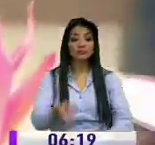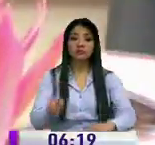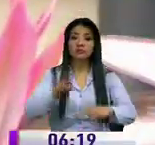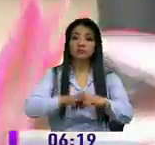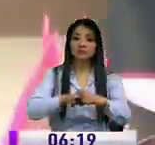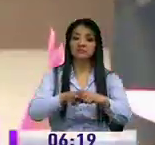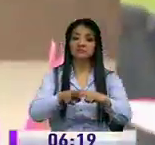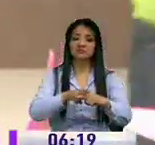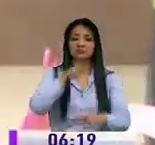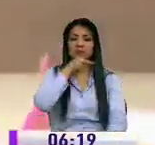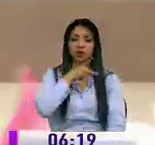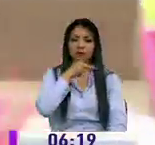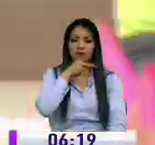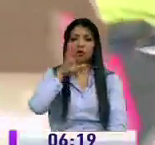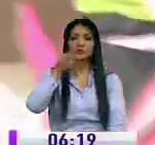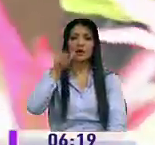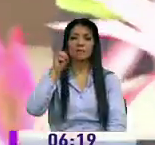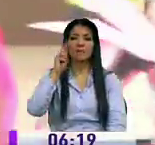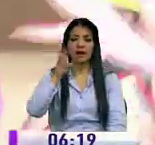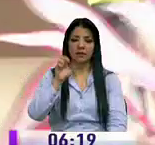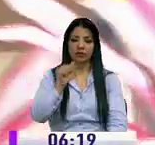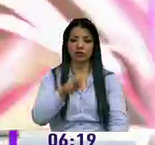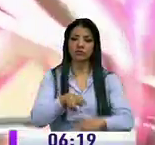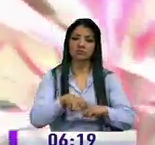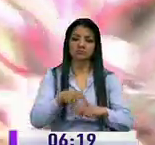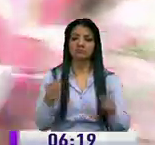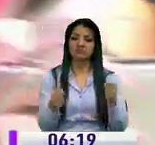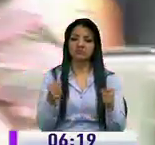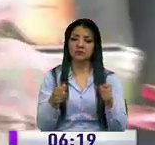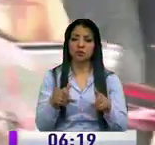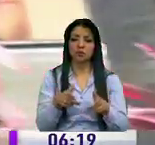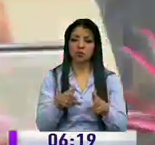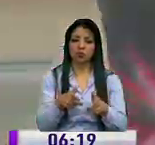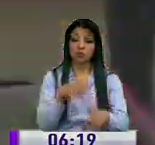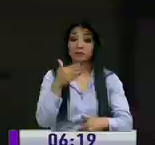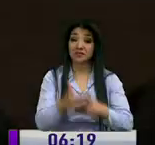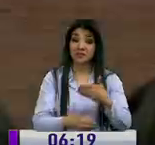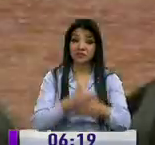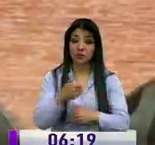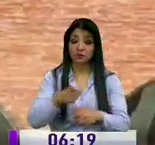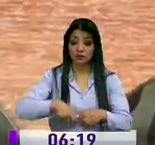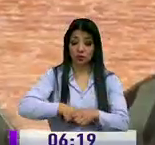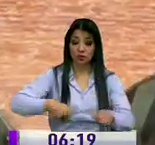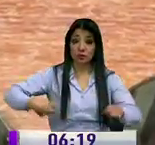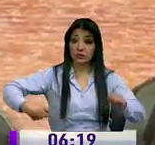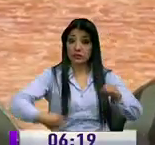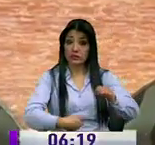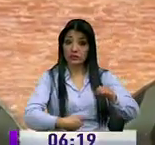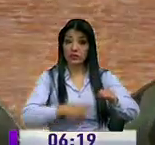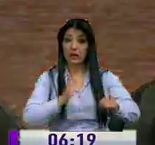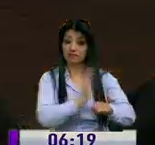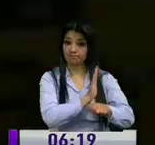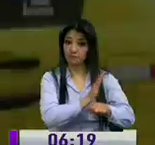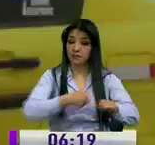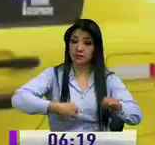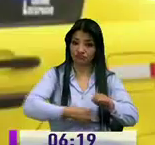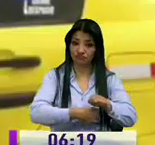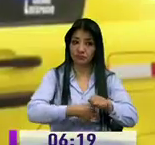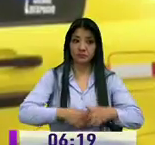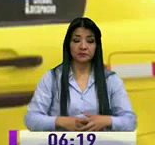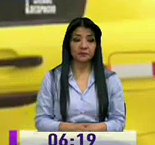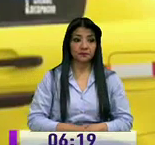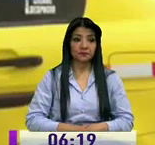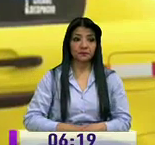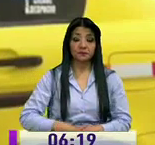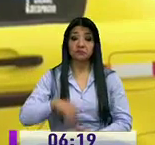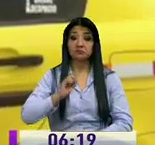de Puerto Viejo. El sujeto se hizo pasar como pasajero, pero más adelante, con un cuchillo, amenazó al taxista. En lo primero, cuando llama,